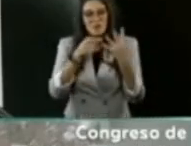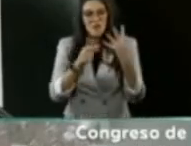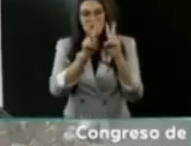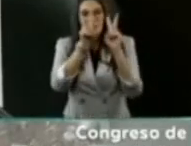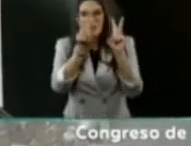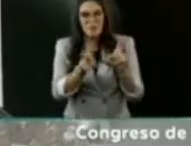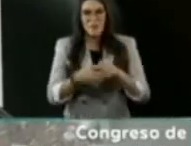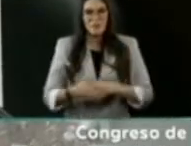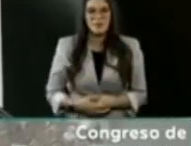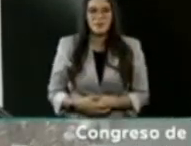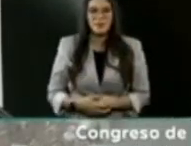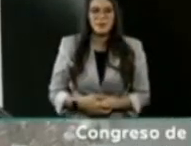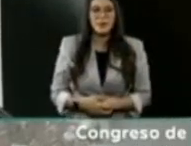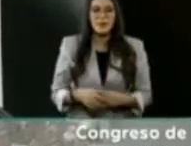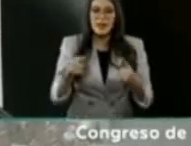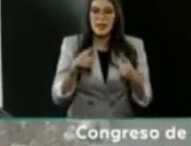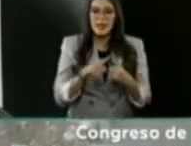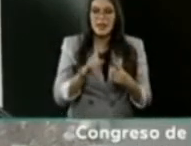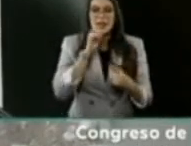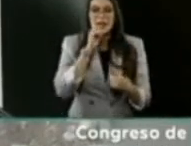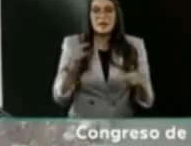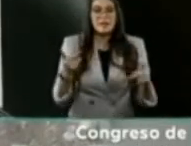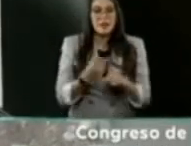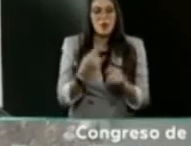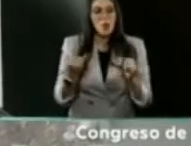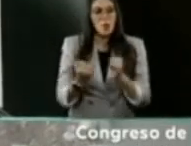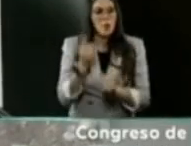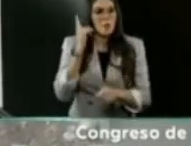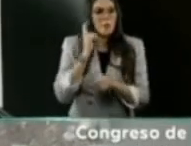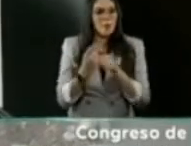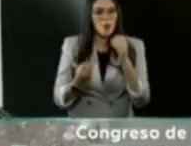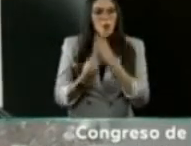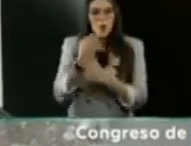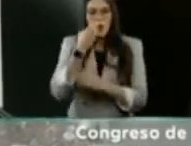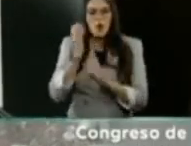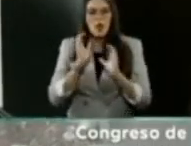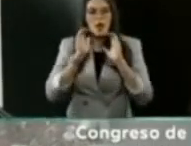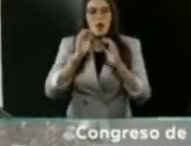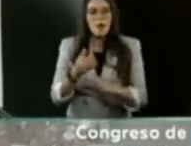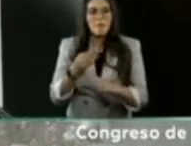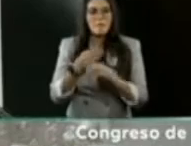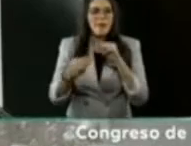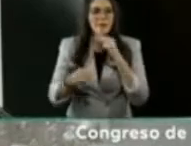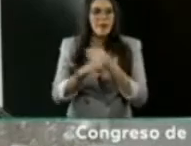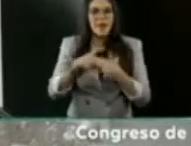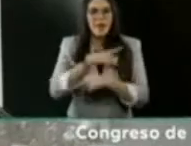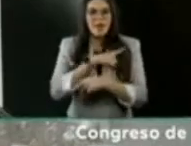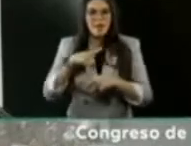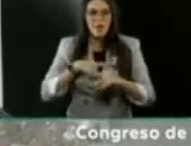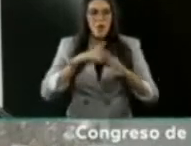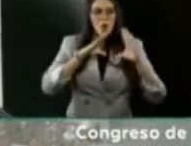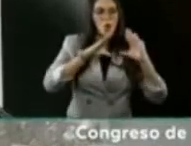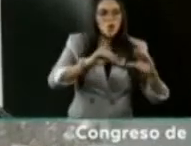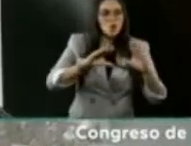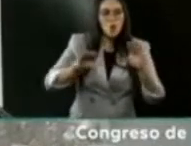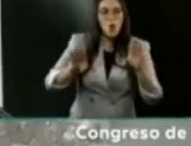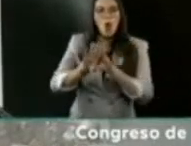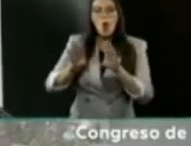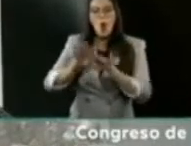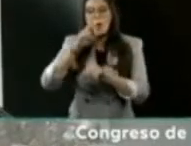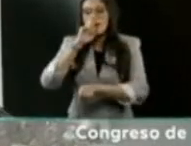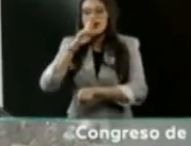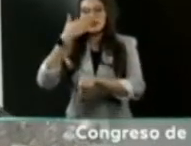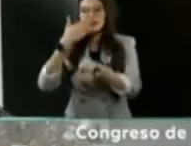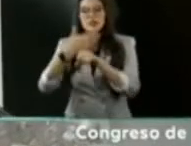algún impacto Genaro García Luna con el tipo de información que tenga, pero Estados Unidos ya lo tiene